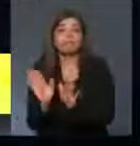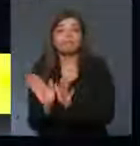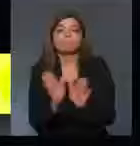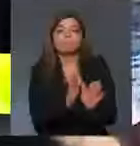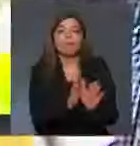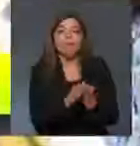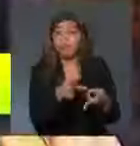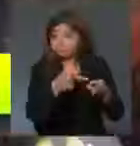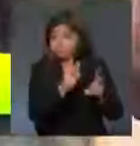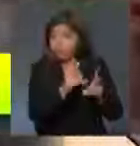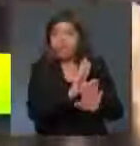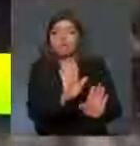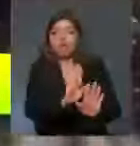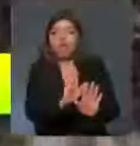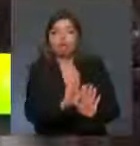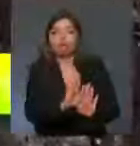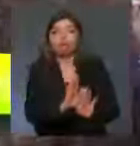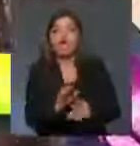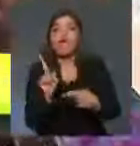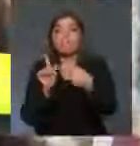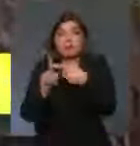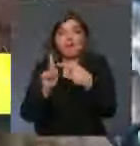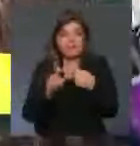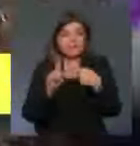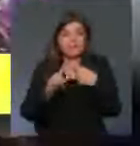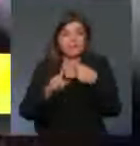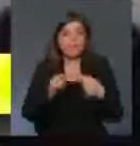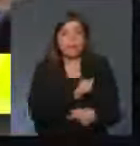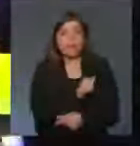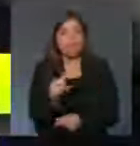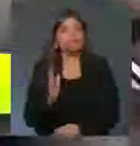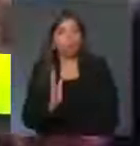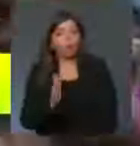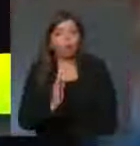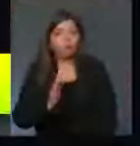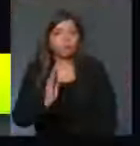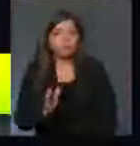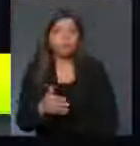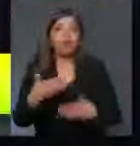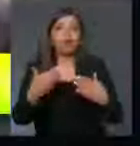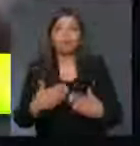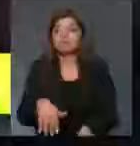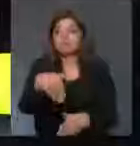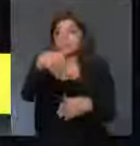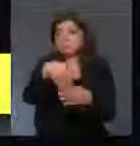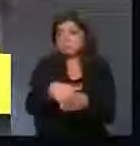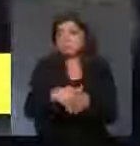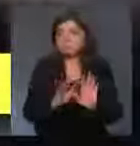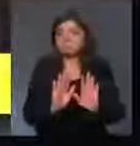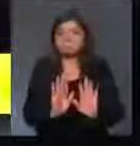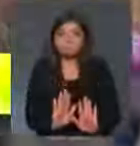los inhiban de participar, es el llamado de Daniel Jadue. Tras votar se detiene. Bastante ahogado.